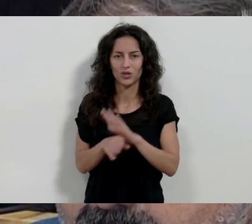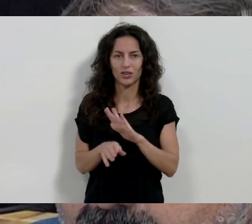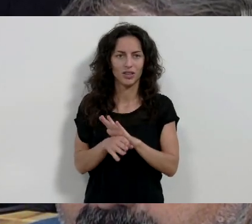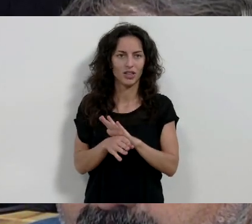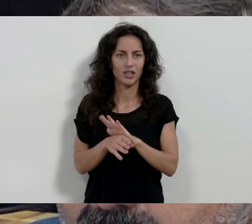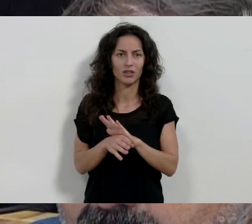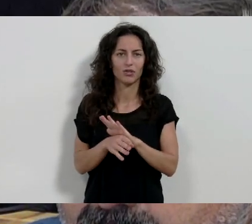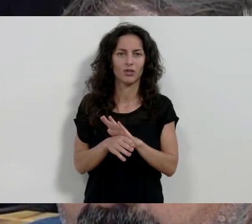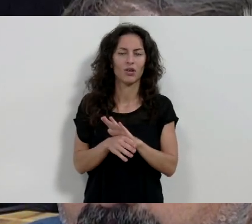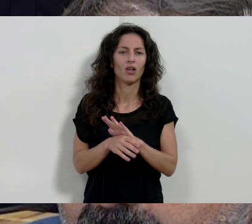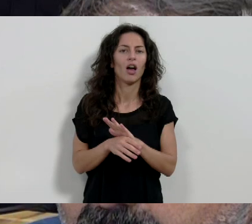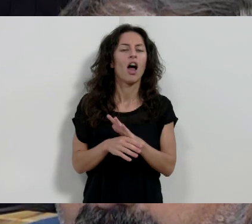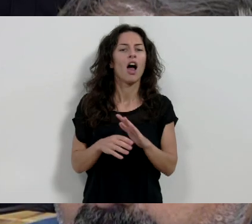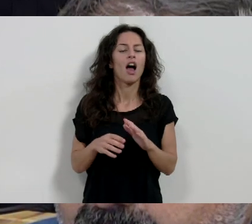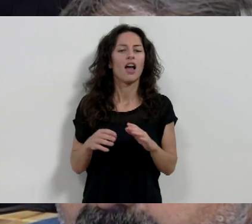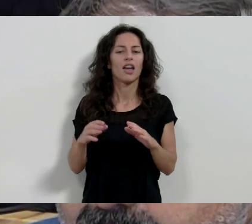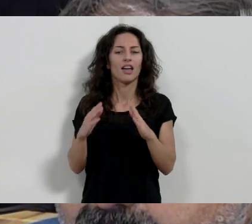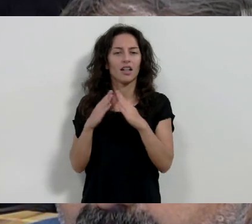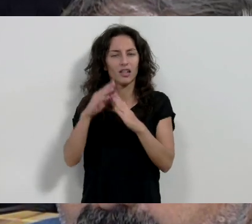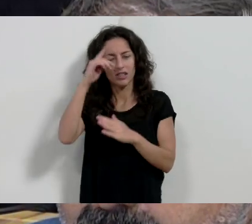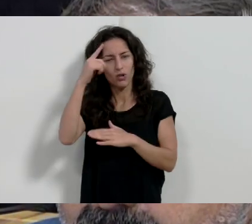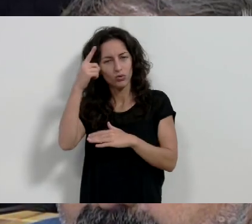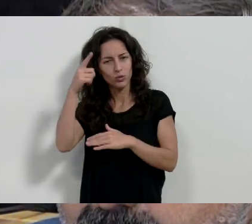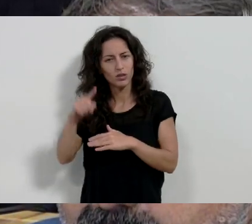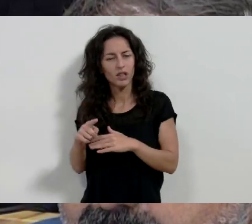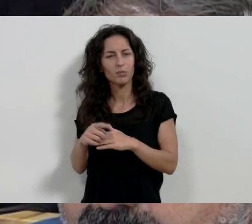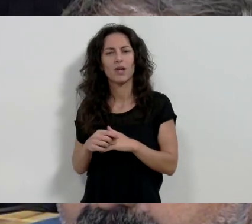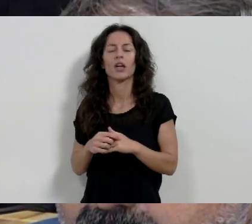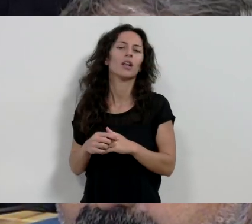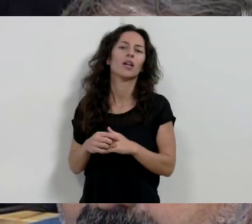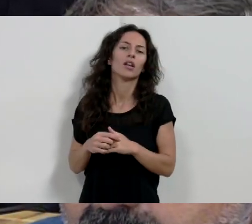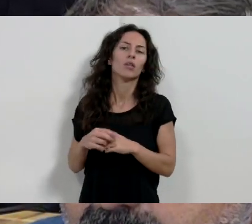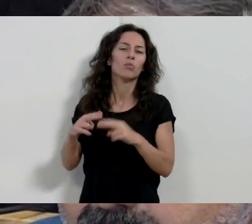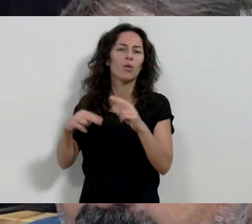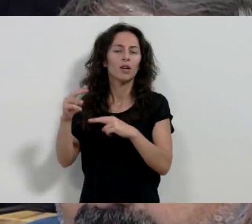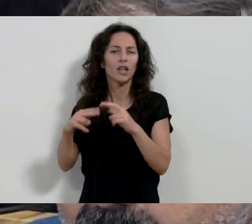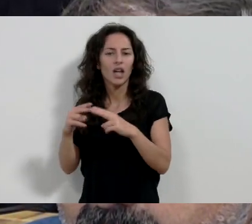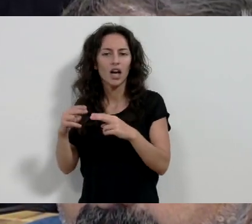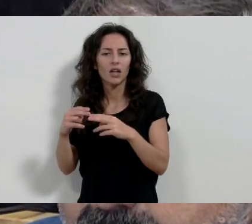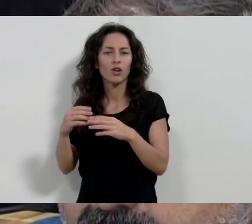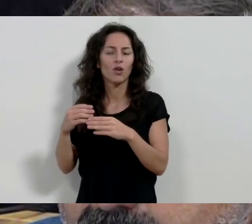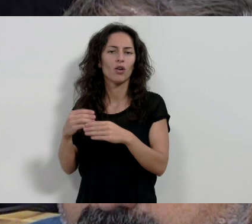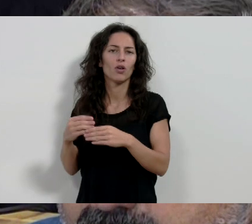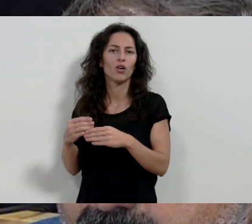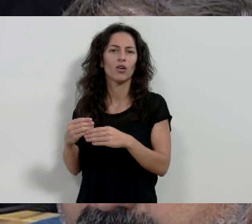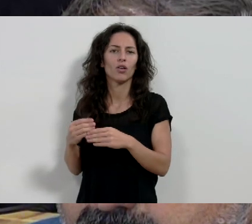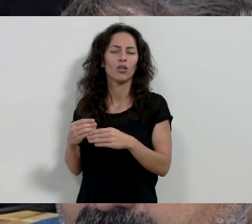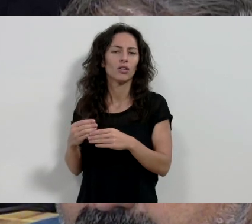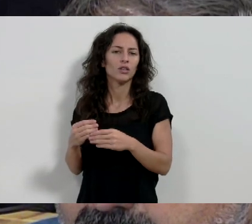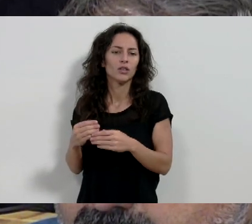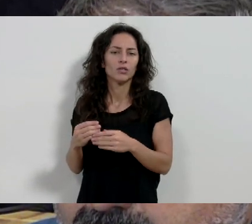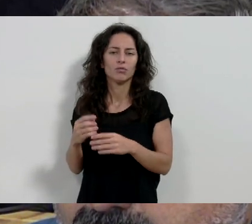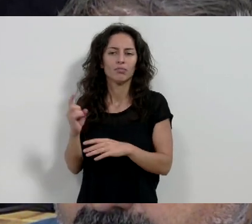Cultura, etcétera, ¿no? En mobiliario urbano muchísimo, se pintan continuamente los bancos